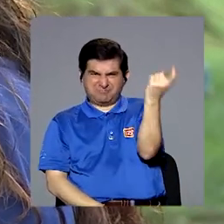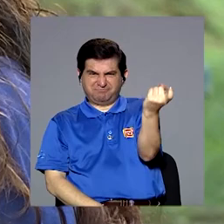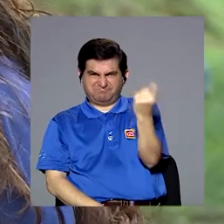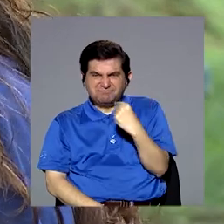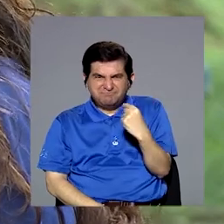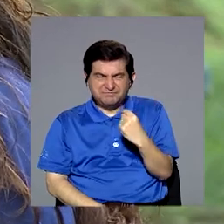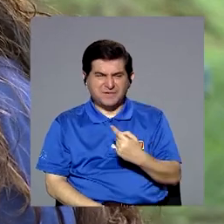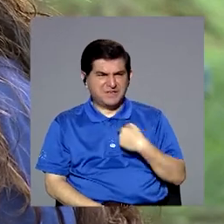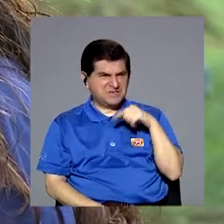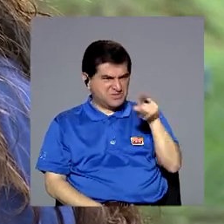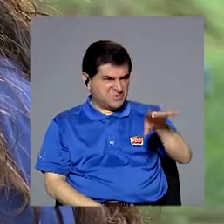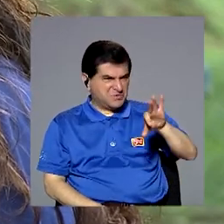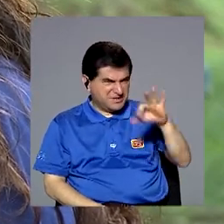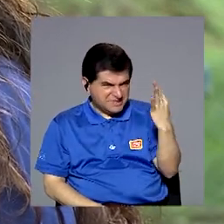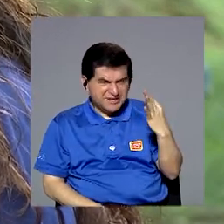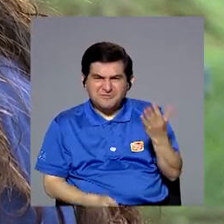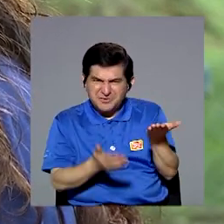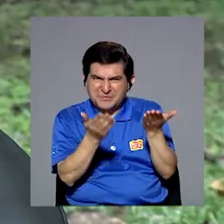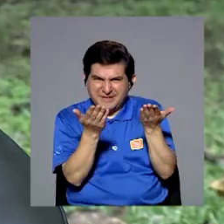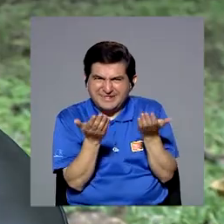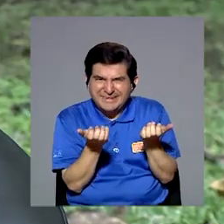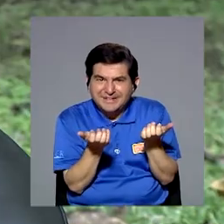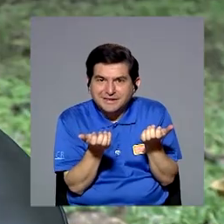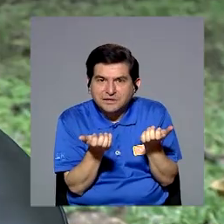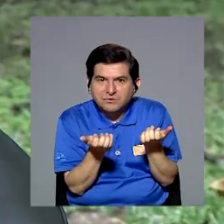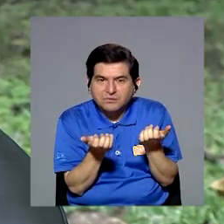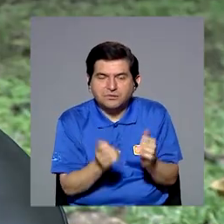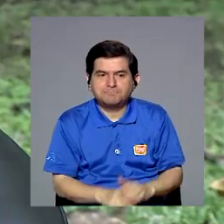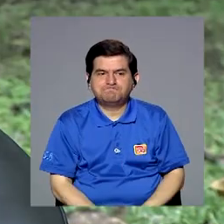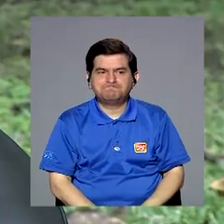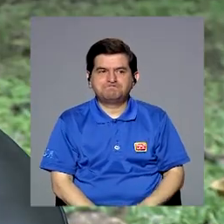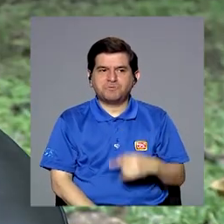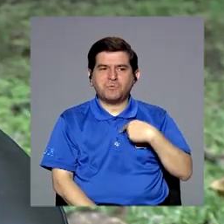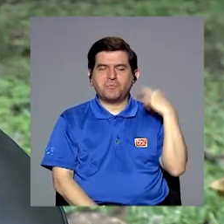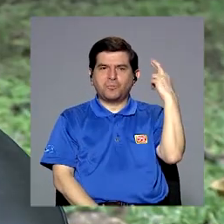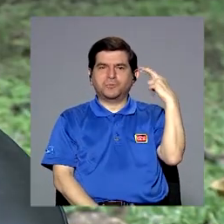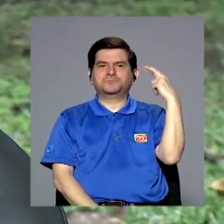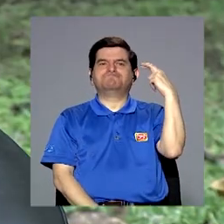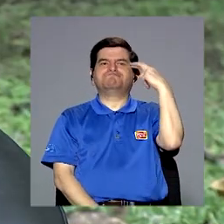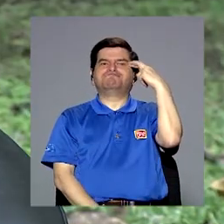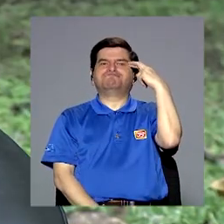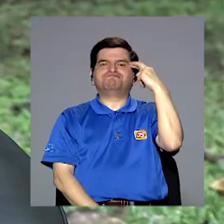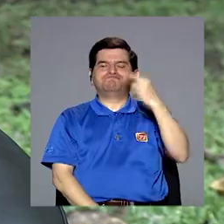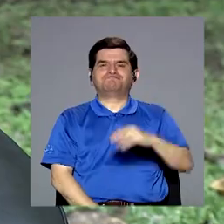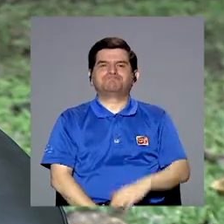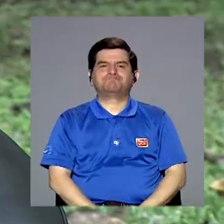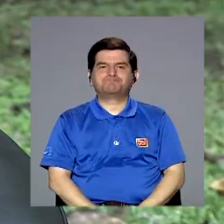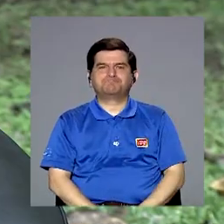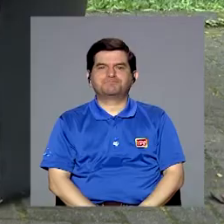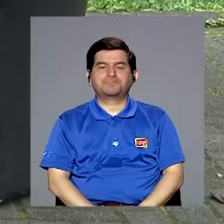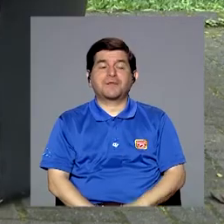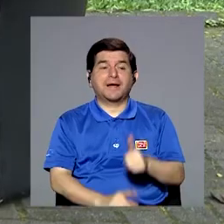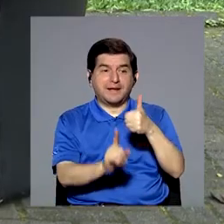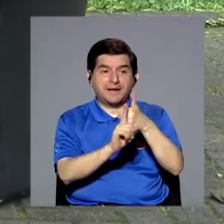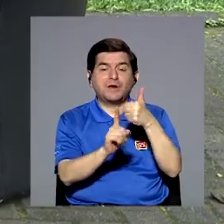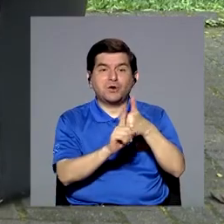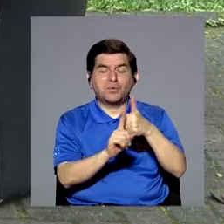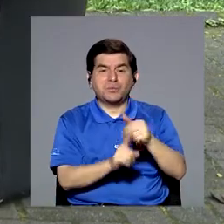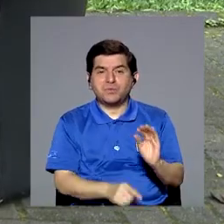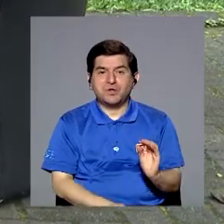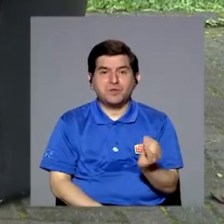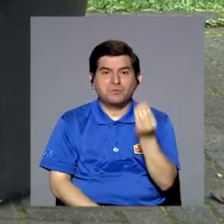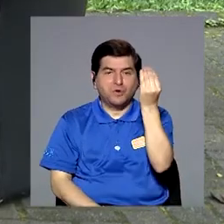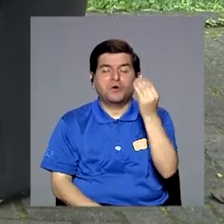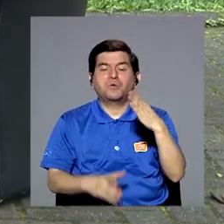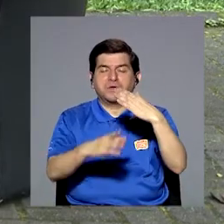Realmente yo quiero ser así. Entonces nos pone a hacer esa reflexión. Okay, los mismos jóvenes